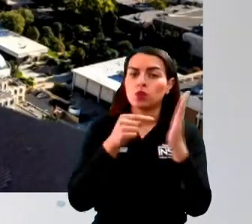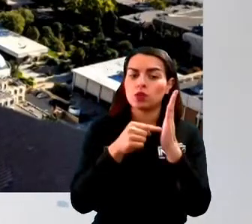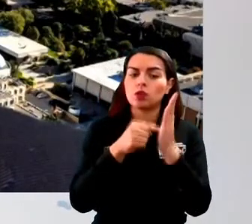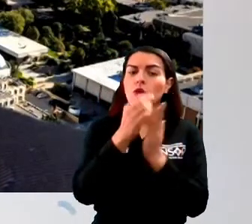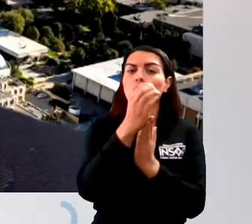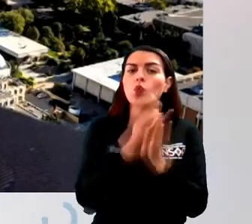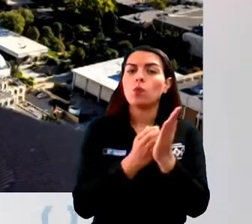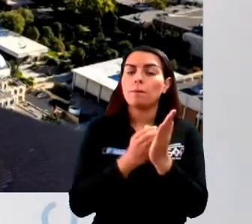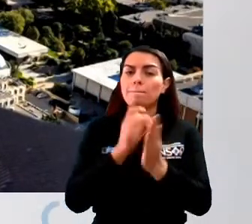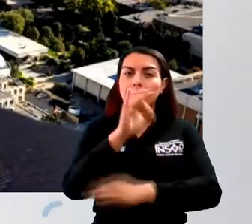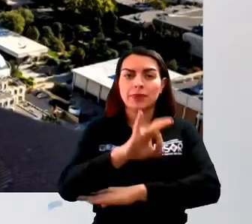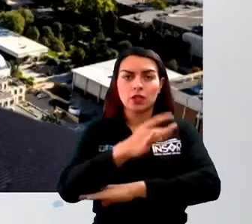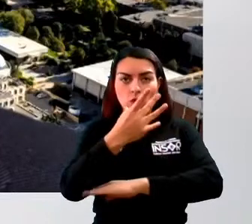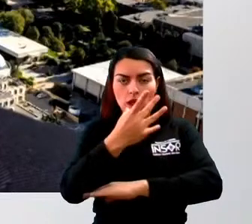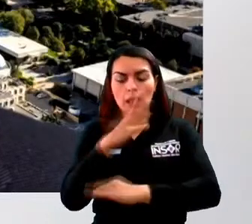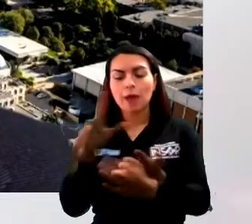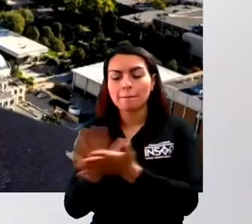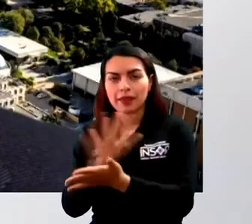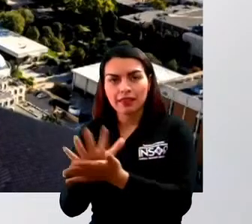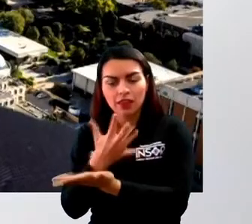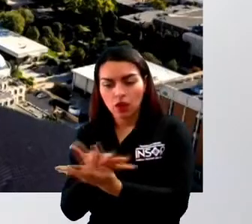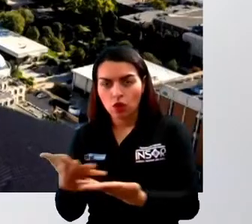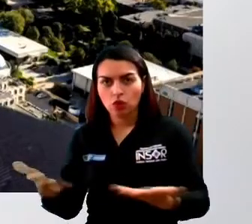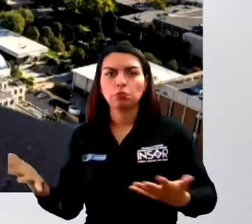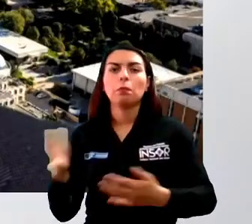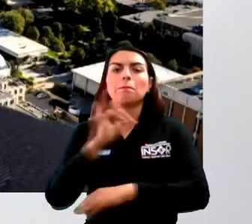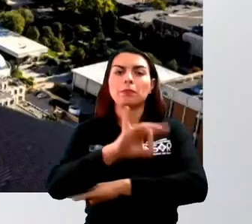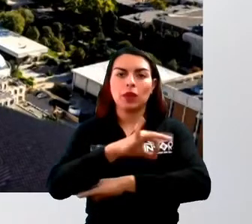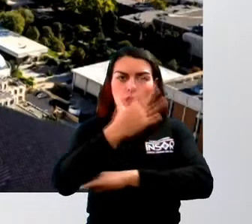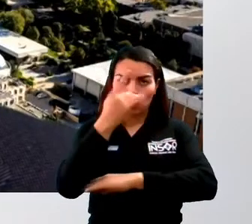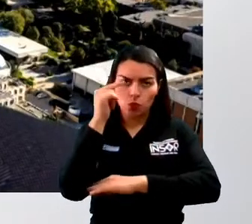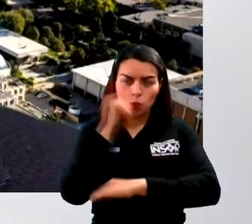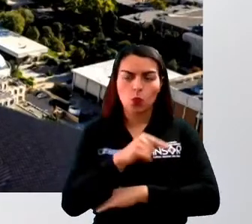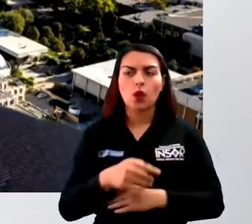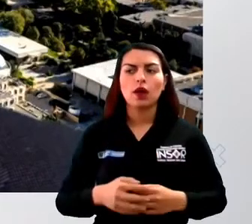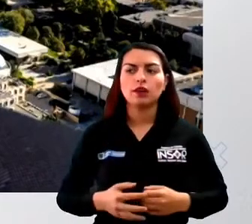virtuales y unos materiales virtuales. Una de las cosas que creo yo